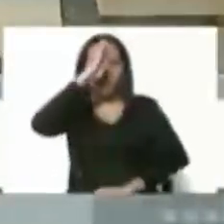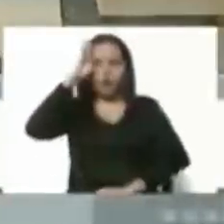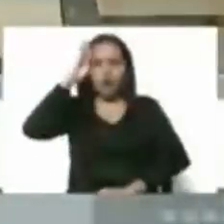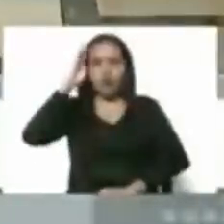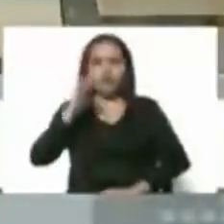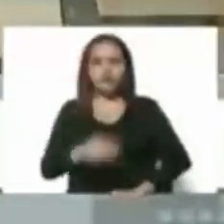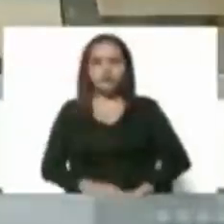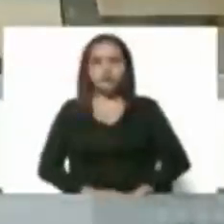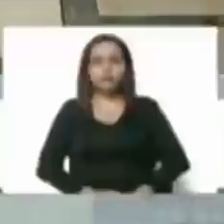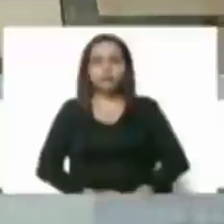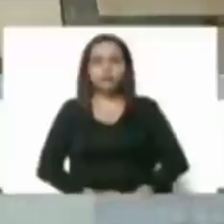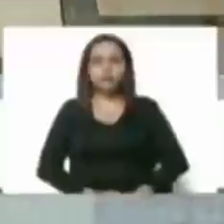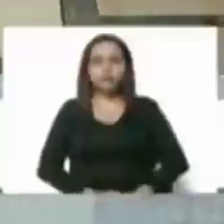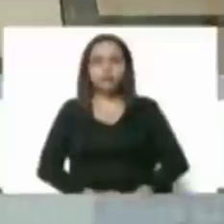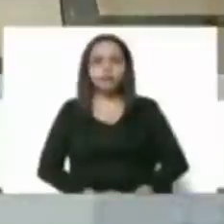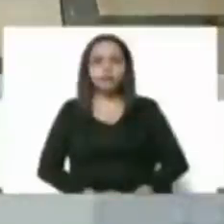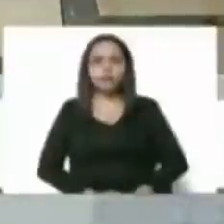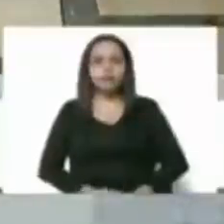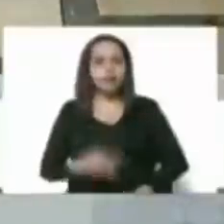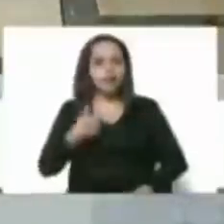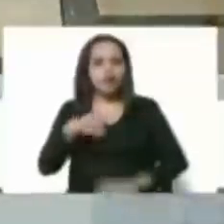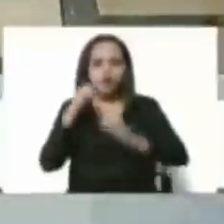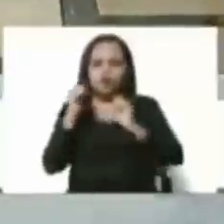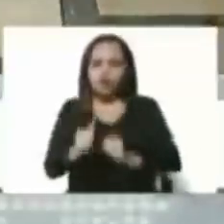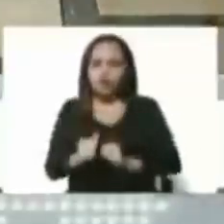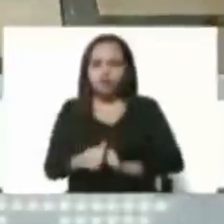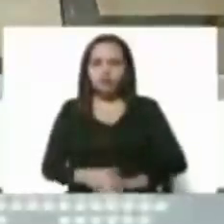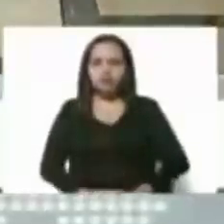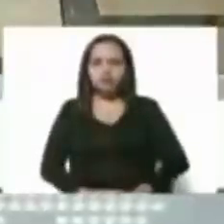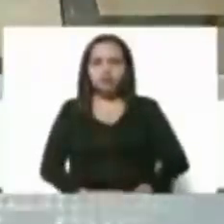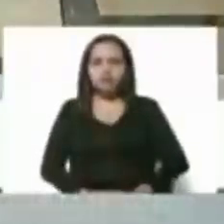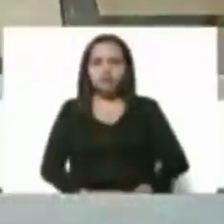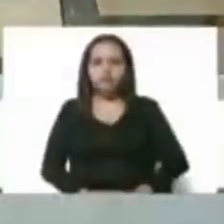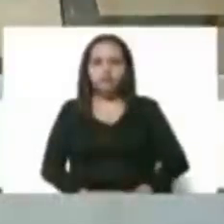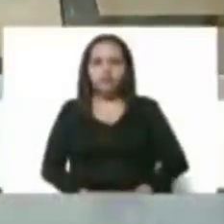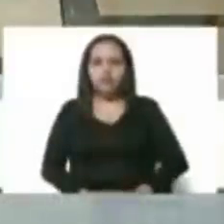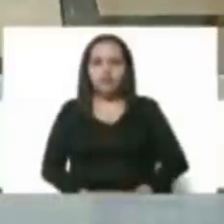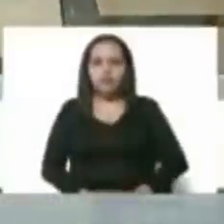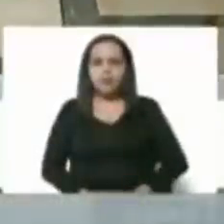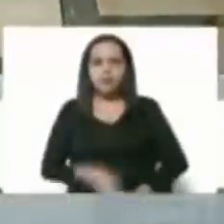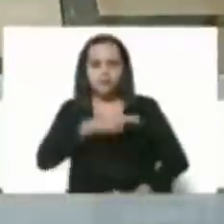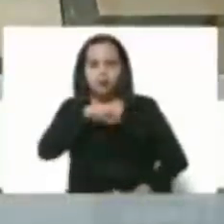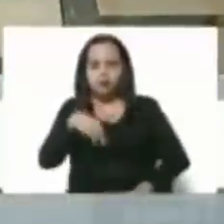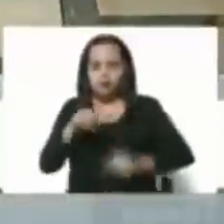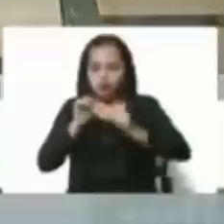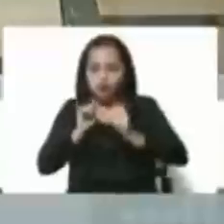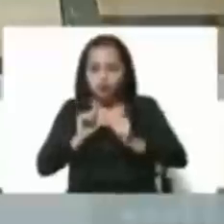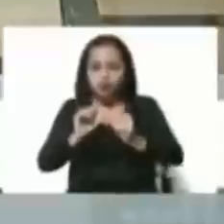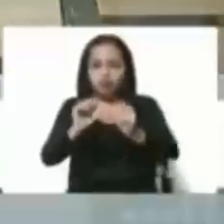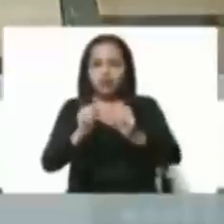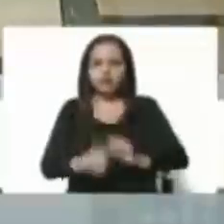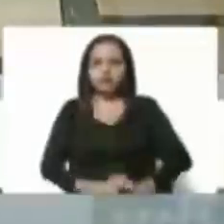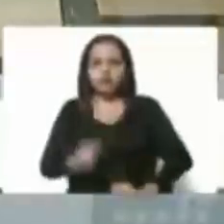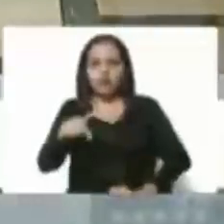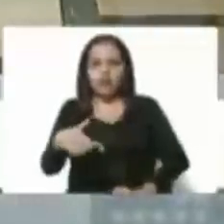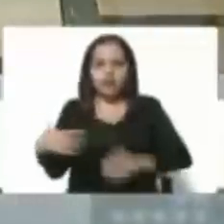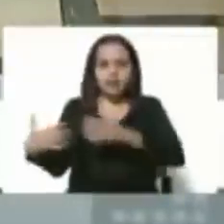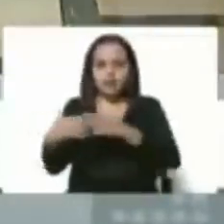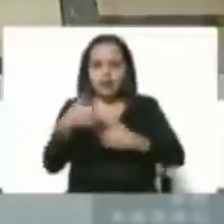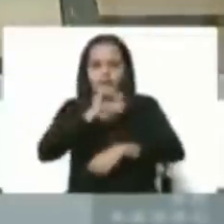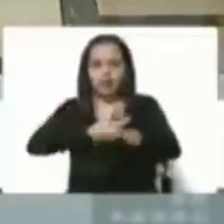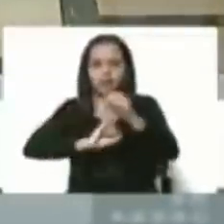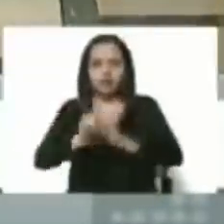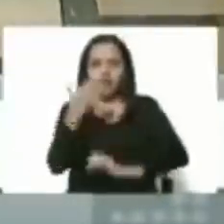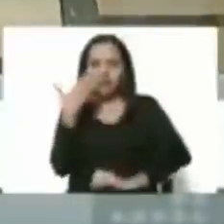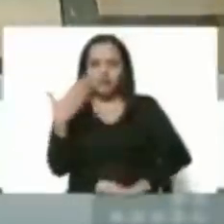qué gente del gobierno ha afirmado que el padrino jugó a doble agente para vacilar se para